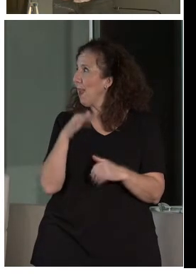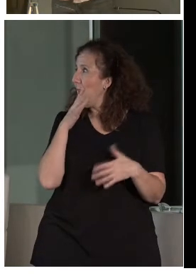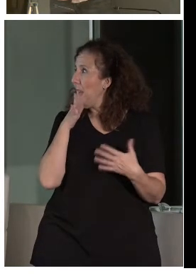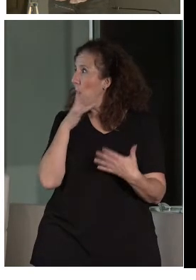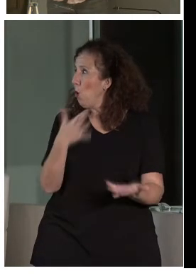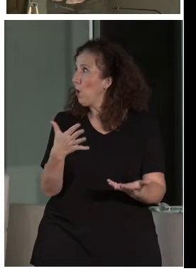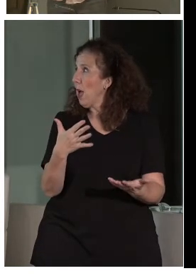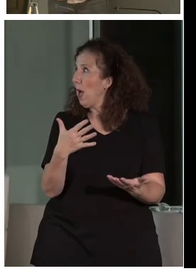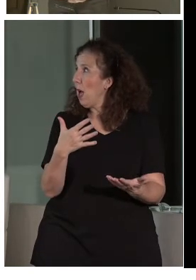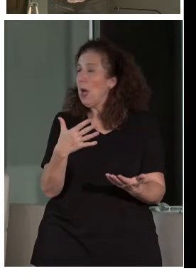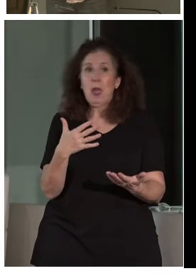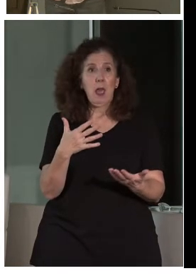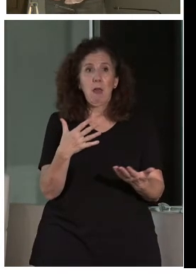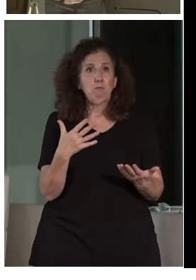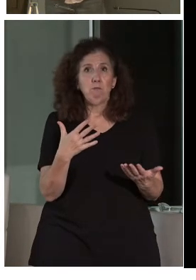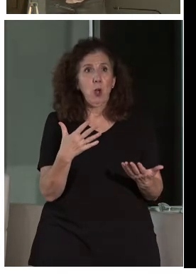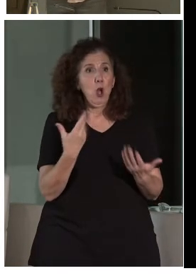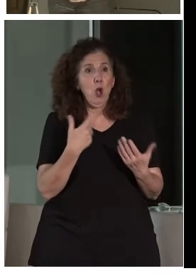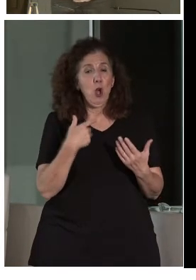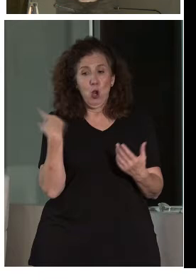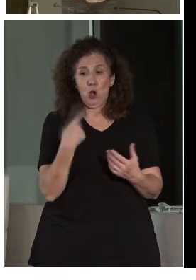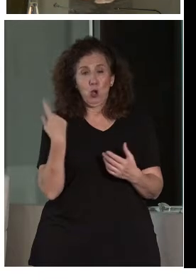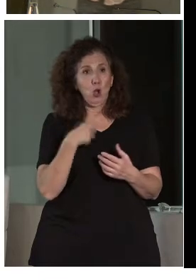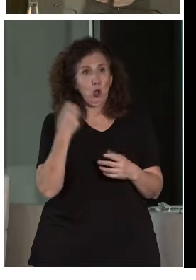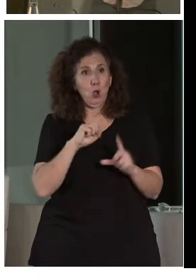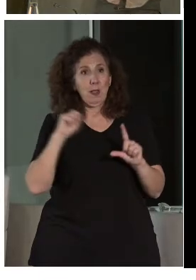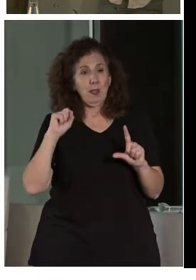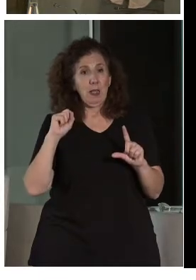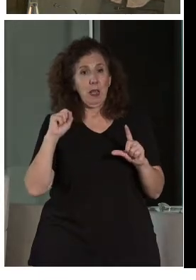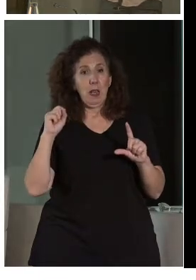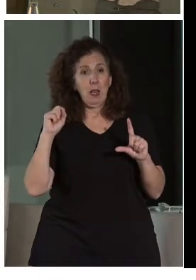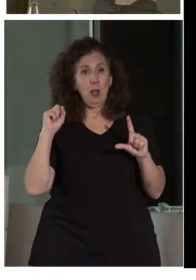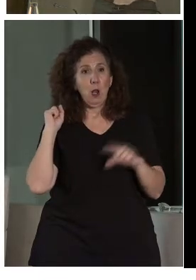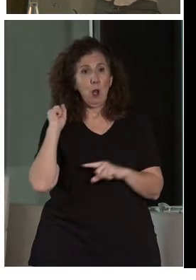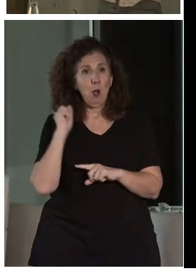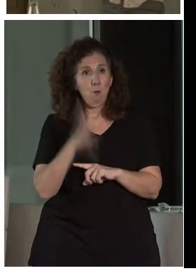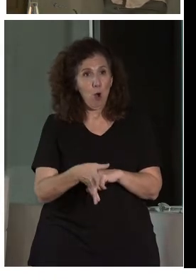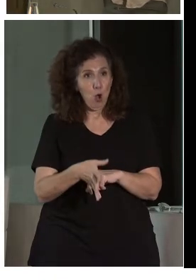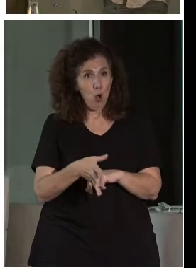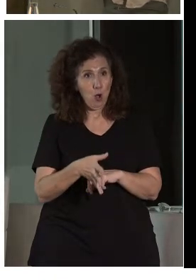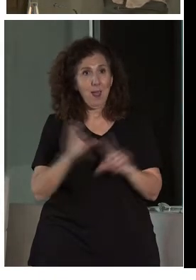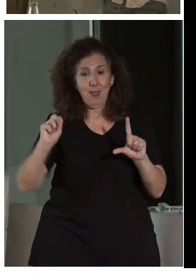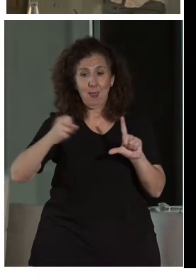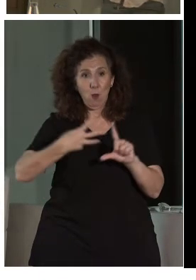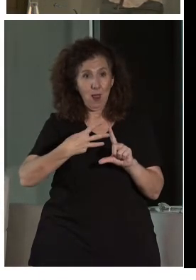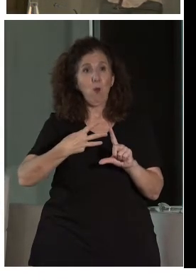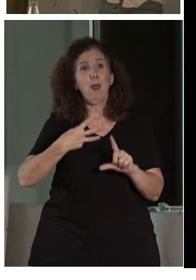aparezcamos en el blog de medio ambiente más pinchado de España, que es La Crónica Verde de César